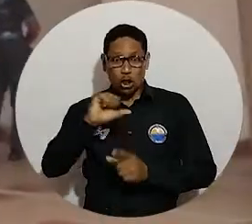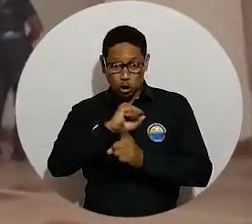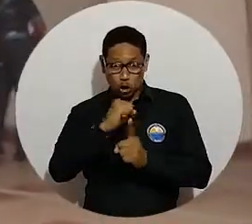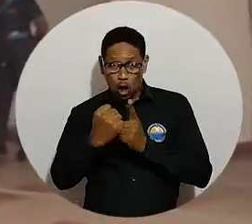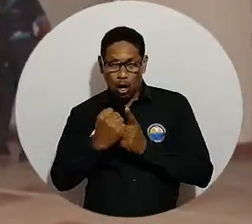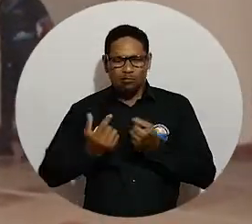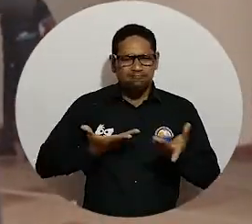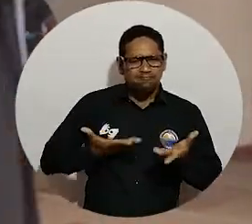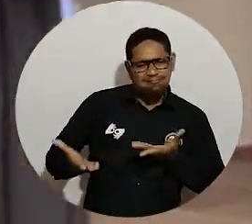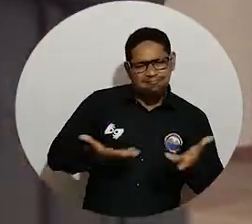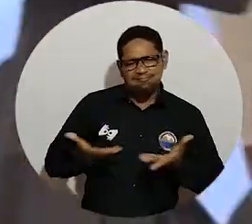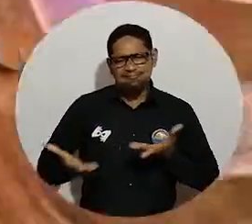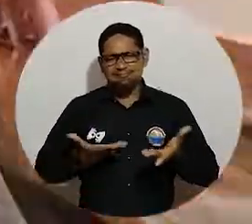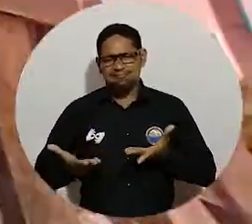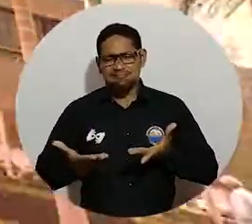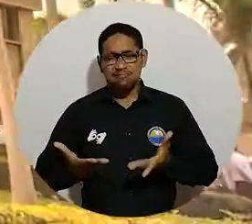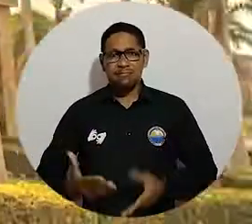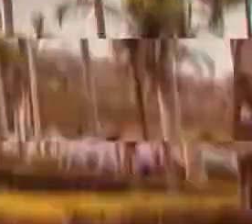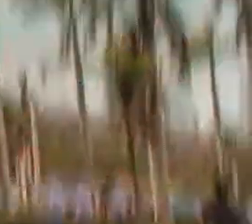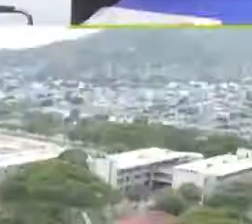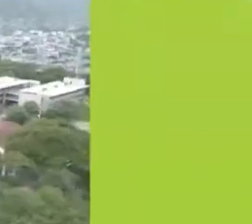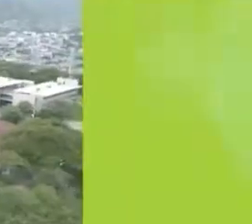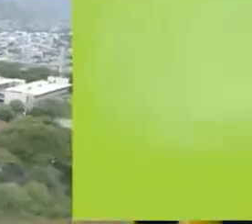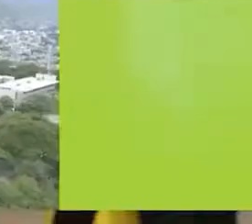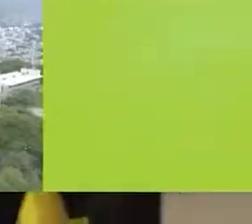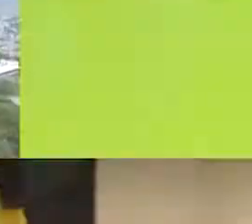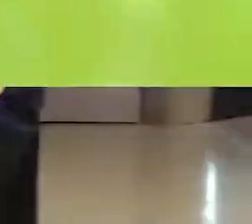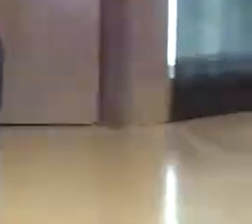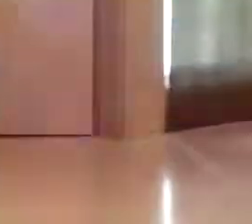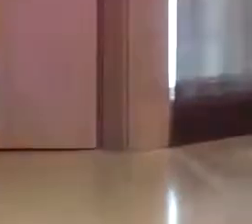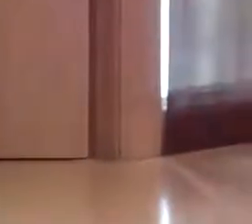prestarán su servicio a la sociedad.